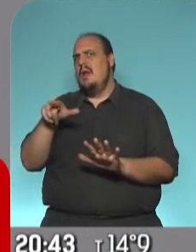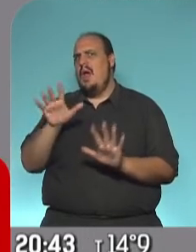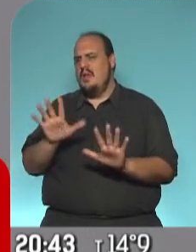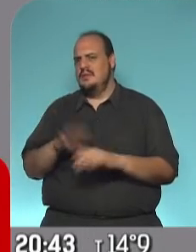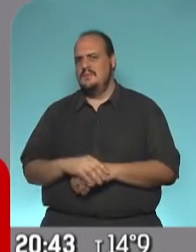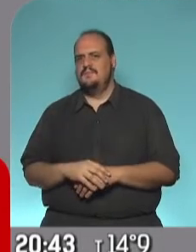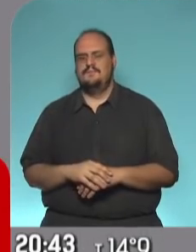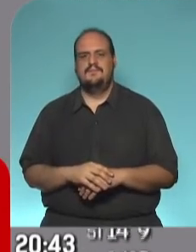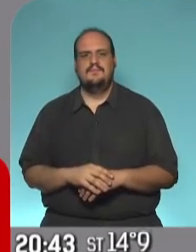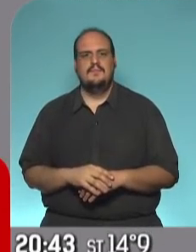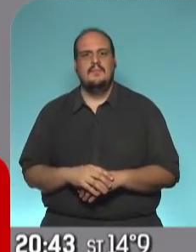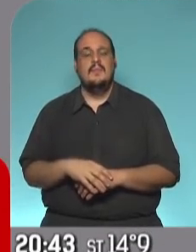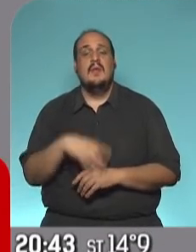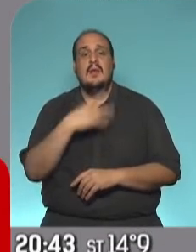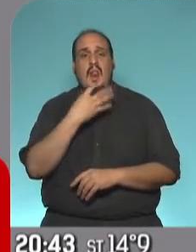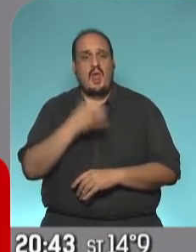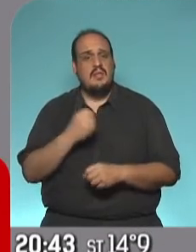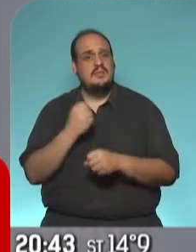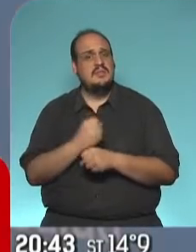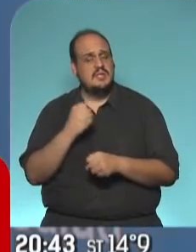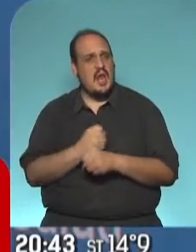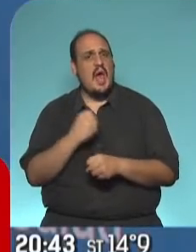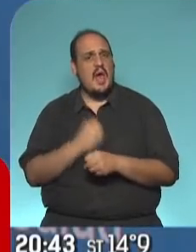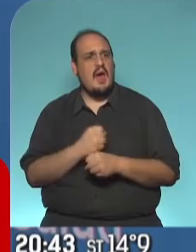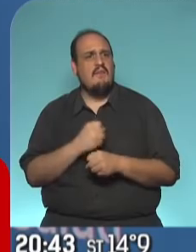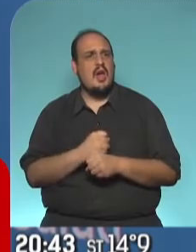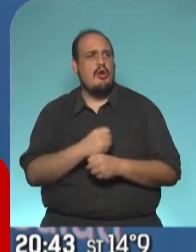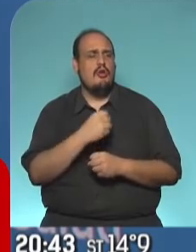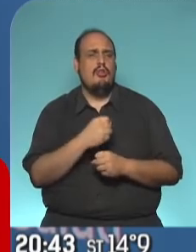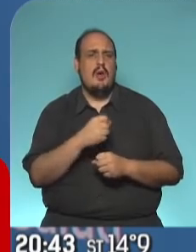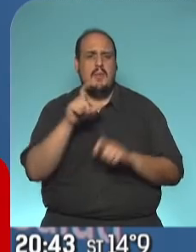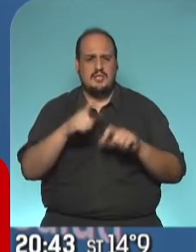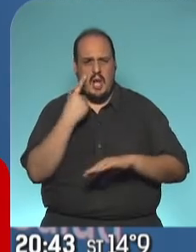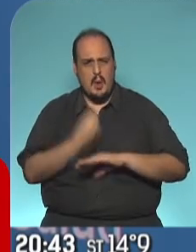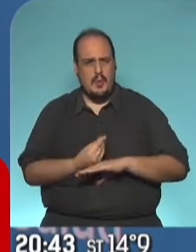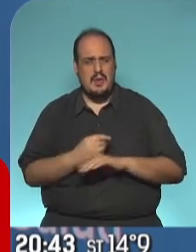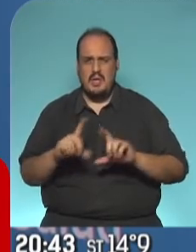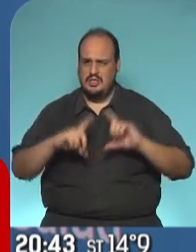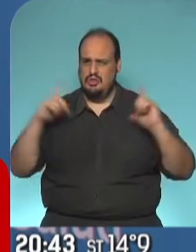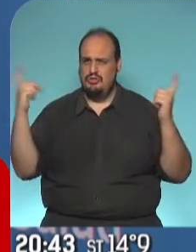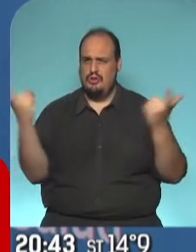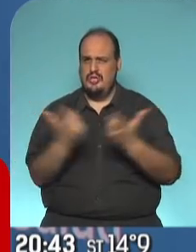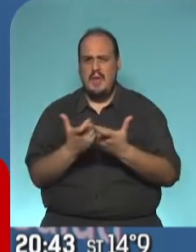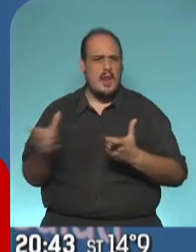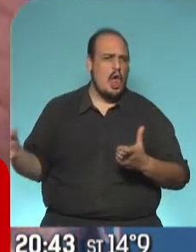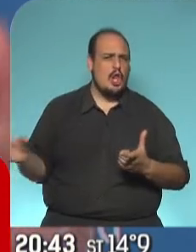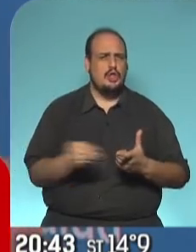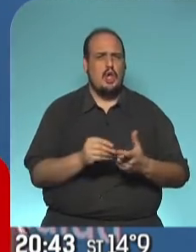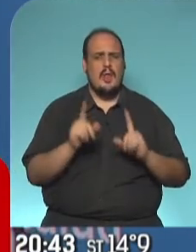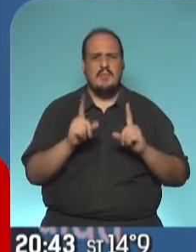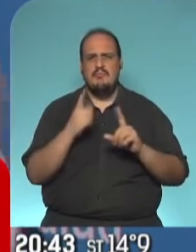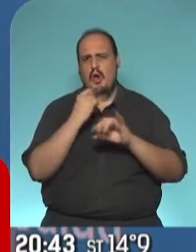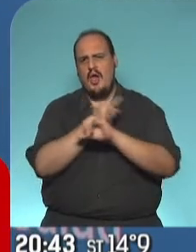Realmente el trabajo preventivo que ha realizado cada uno de los individuos de nuestra sociedad, pero la sociedad en su conjunto, a partir de la